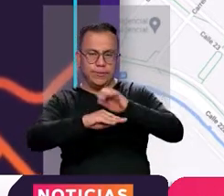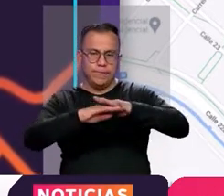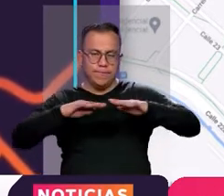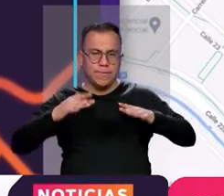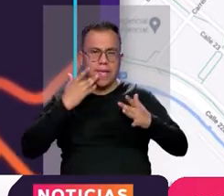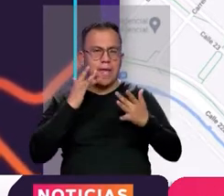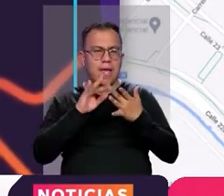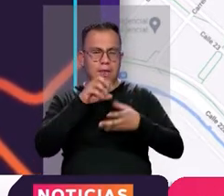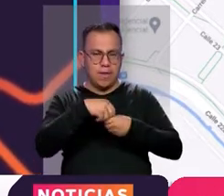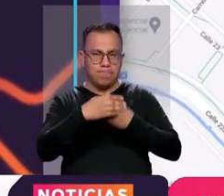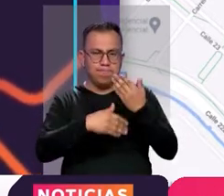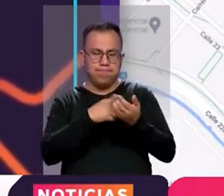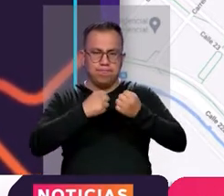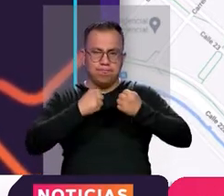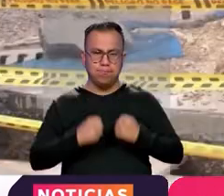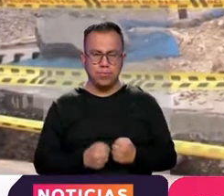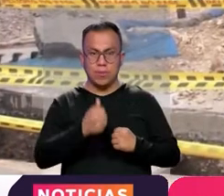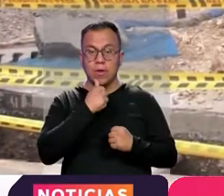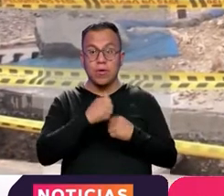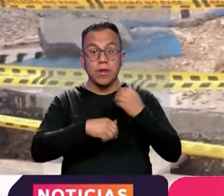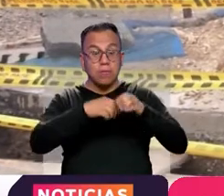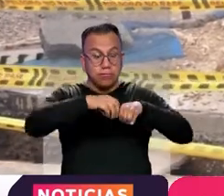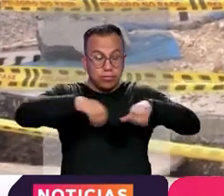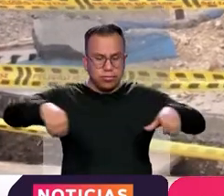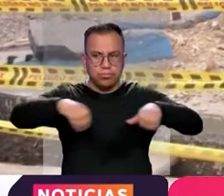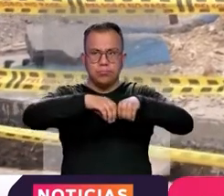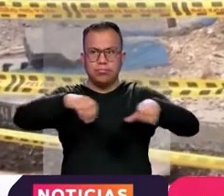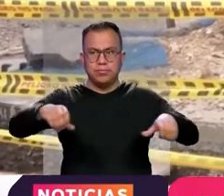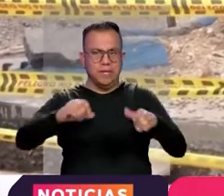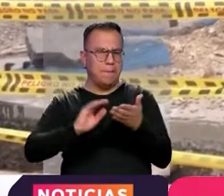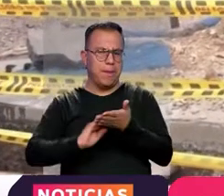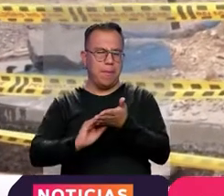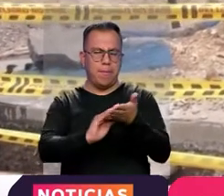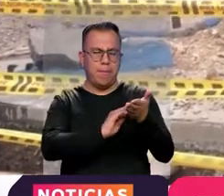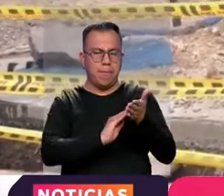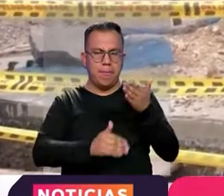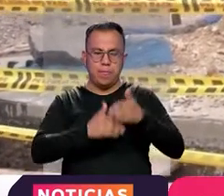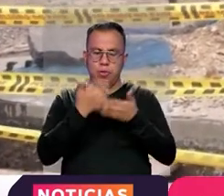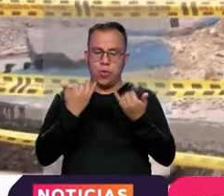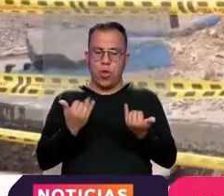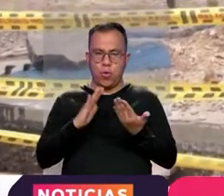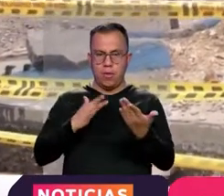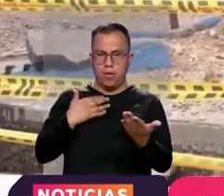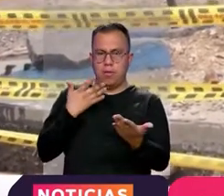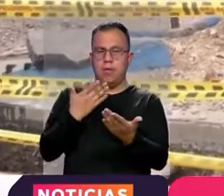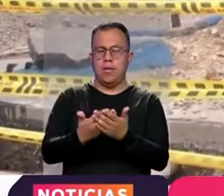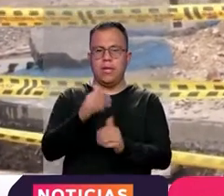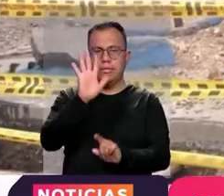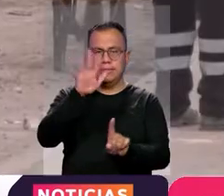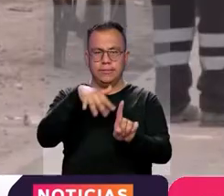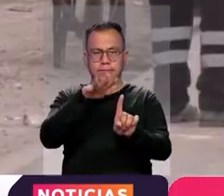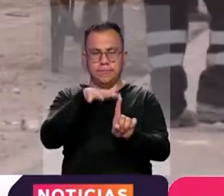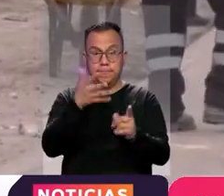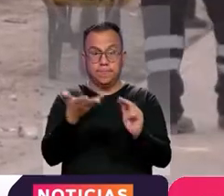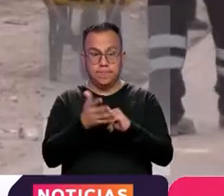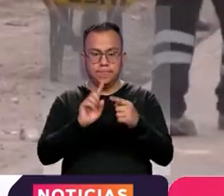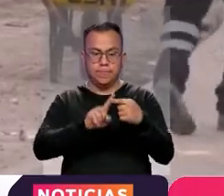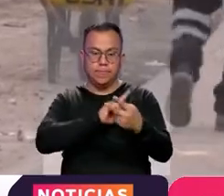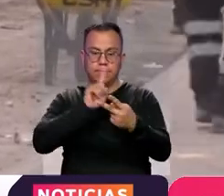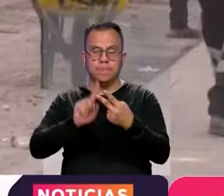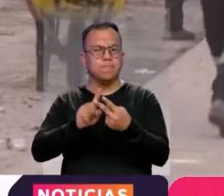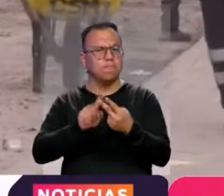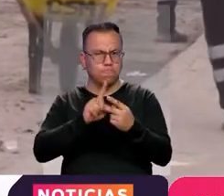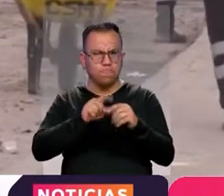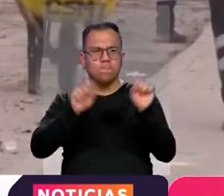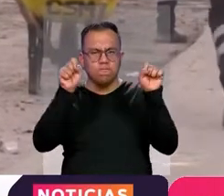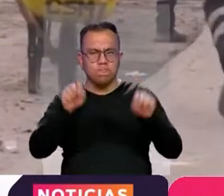mediante la cimentación de pozos y perforación dirigida esta intervención inicia hoy y termina en 5 meses el segundo cierre total fue